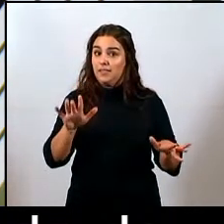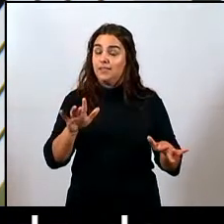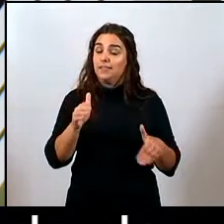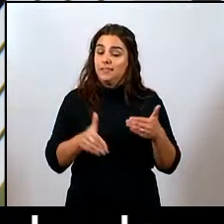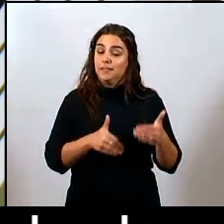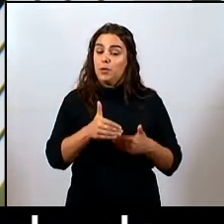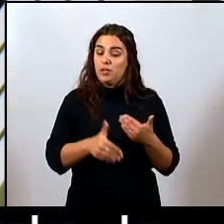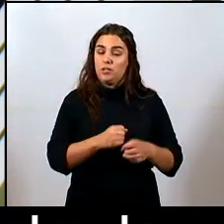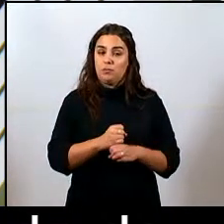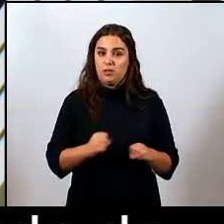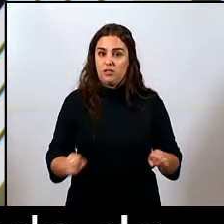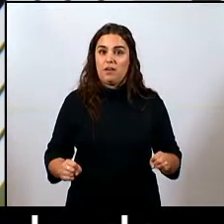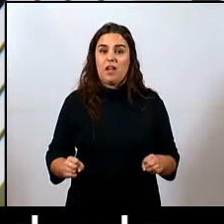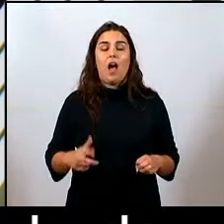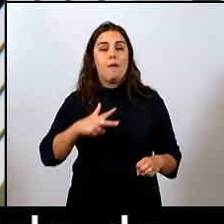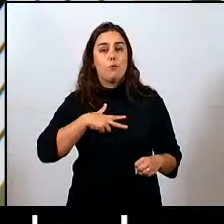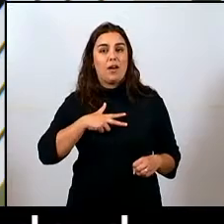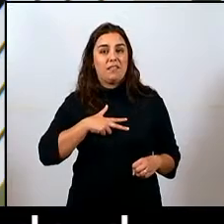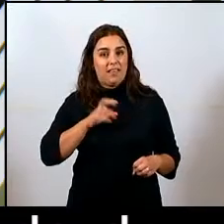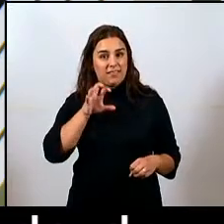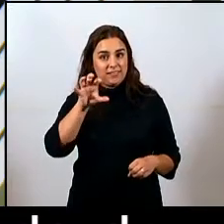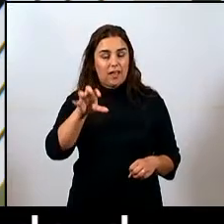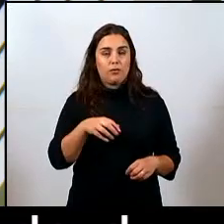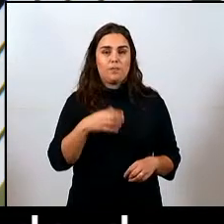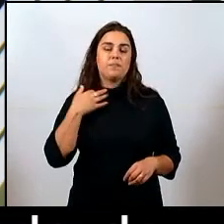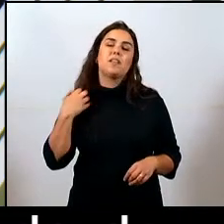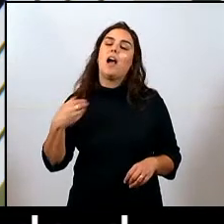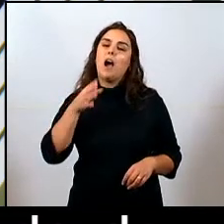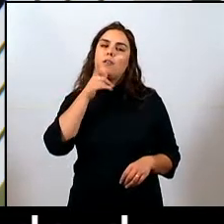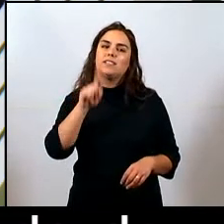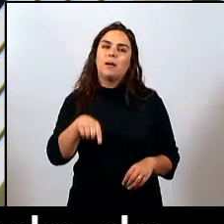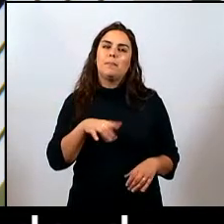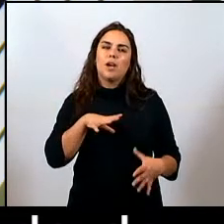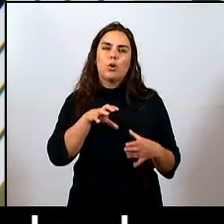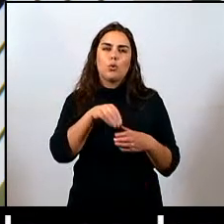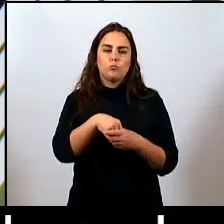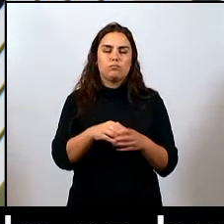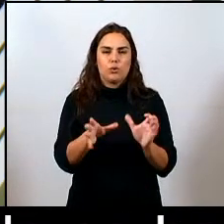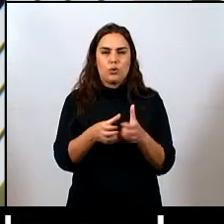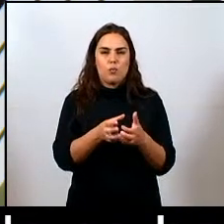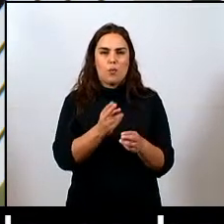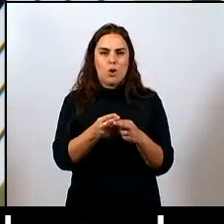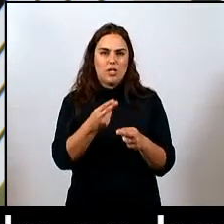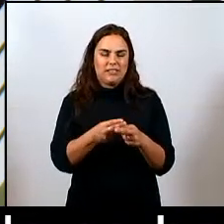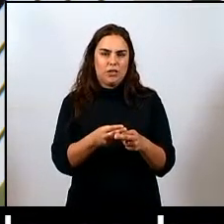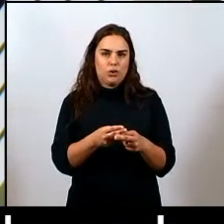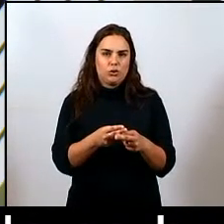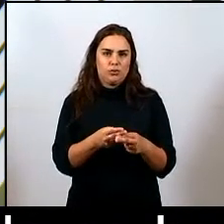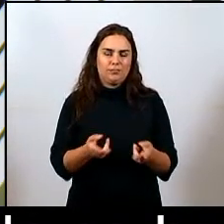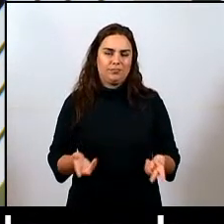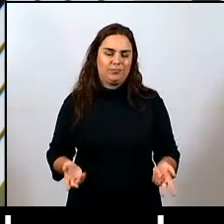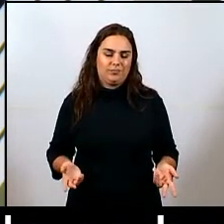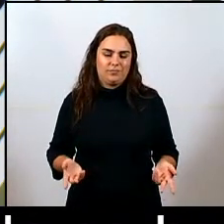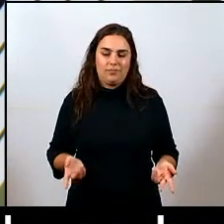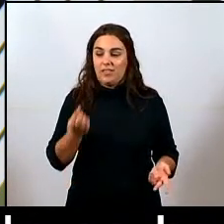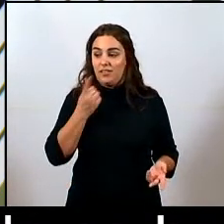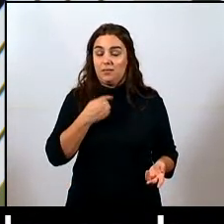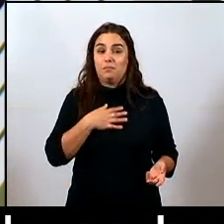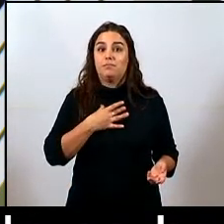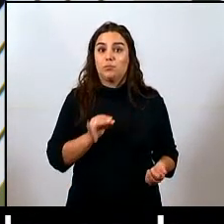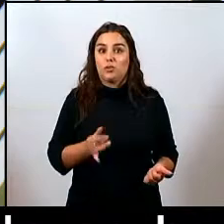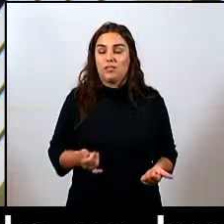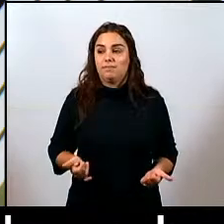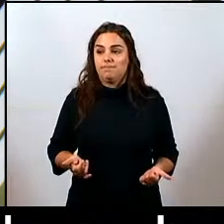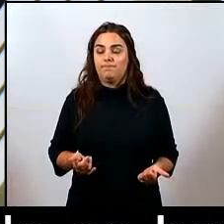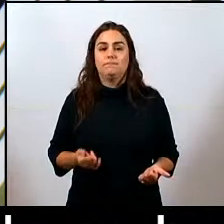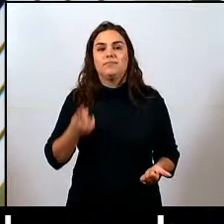proceso, la abogacía del Estado. Ahora ya se ha metido por medio partidos políticos. ¿Me pueden decir, entonces,